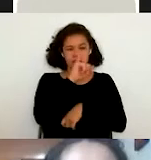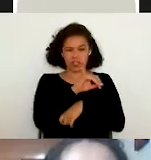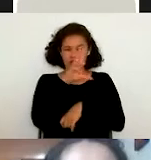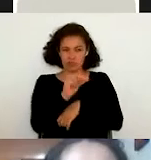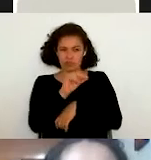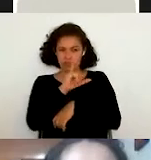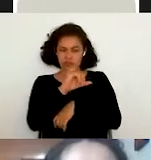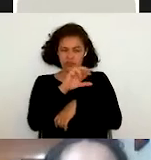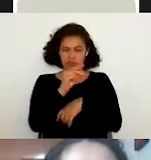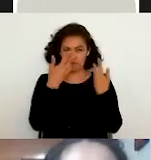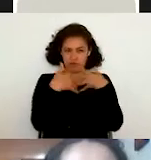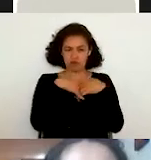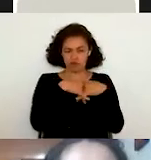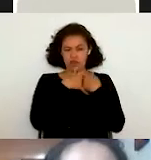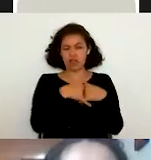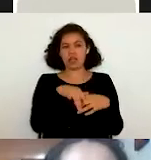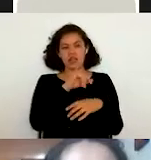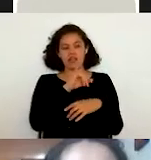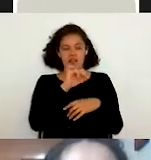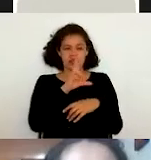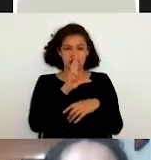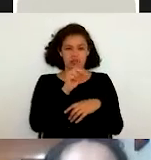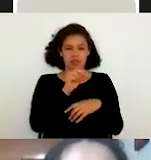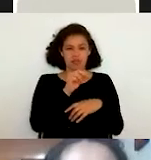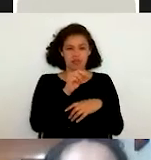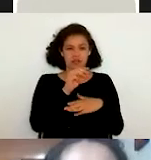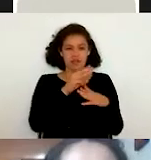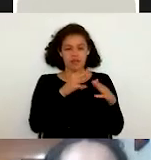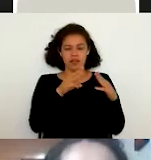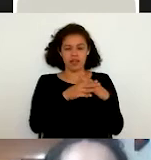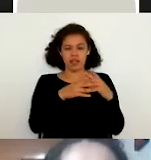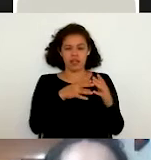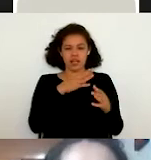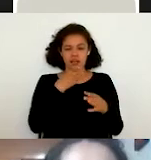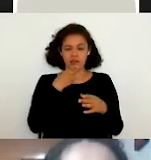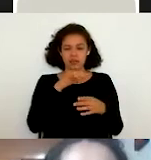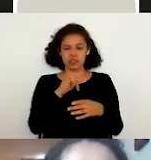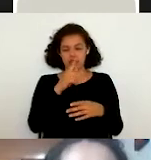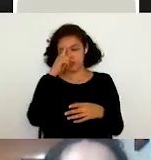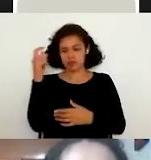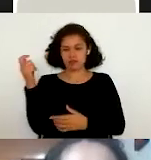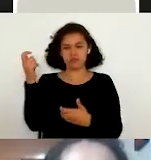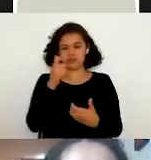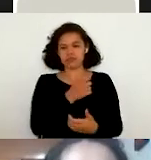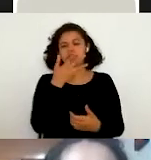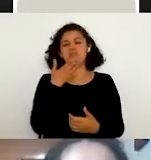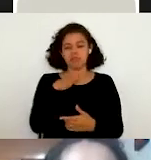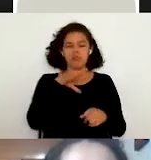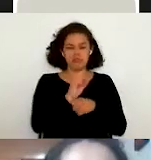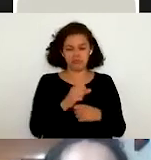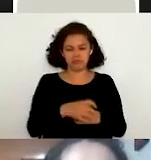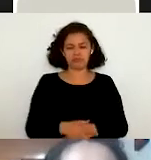no, tanto si me están funcionando o no los recursos materiales, si el recurso financiero fue el suficiente, si